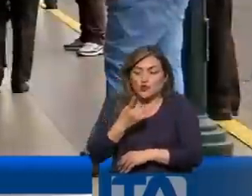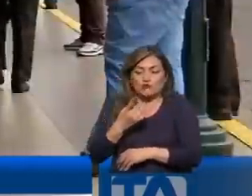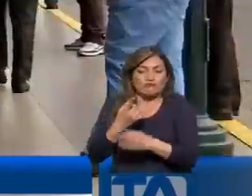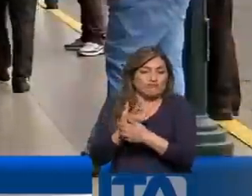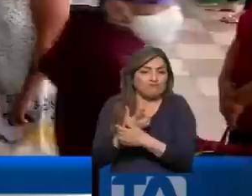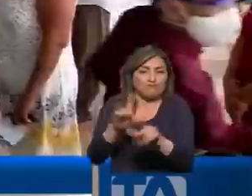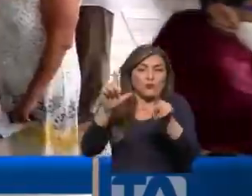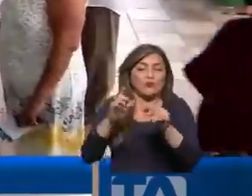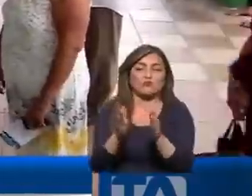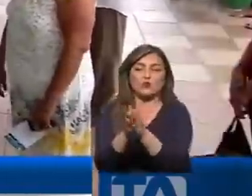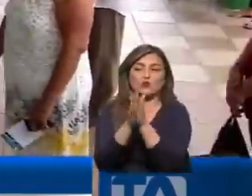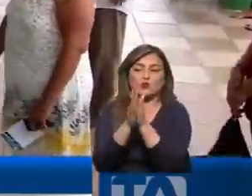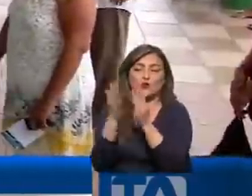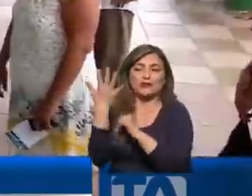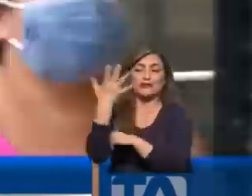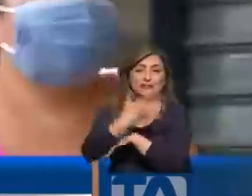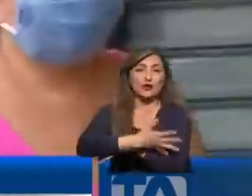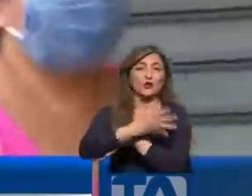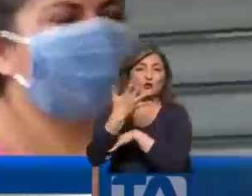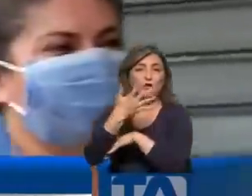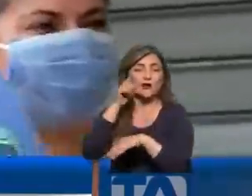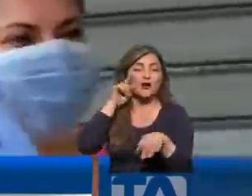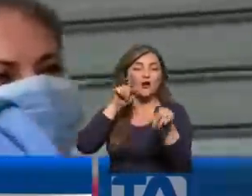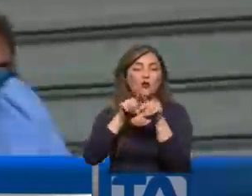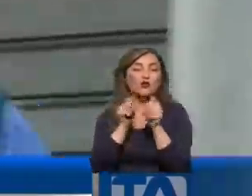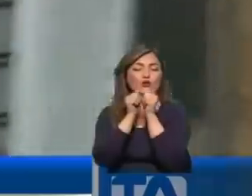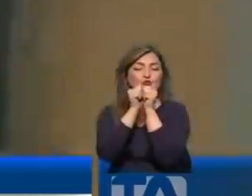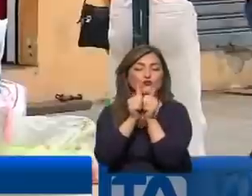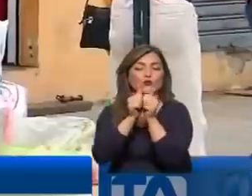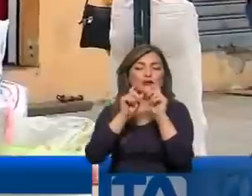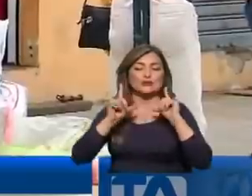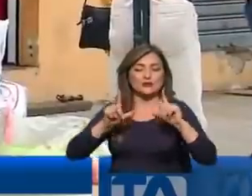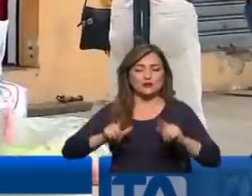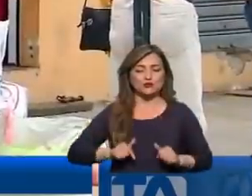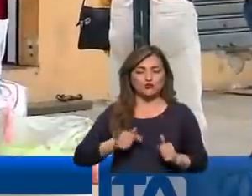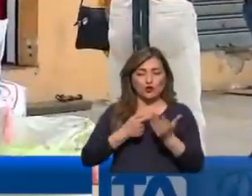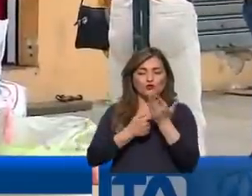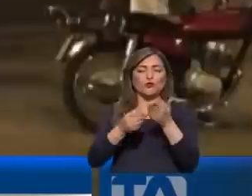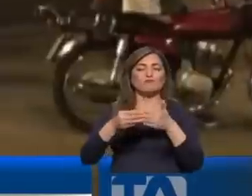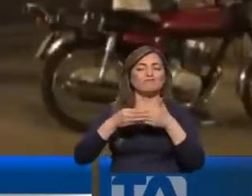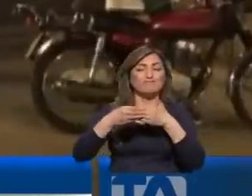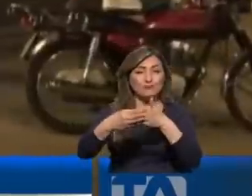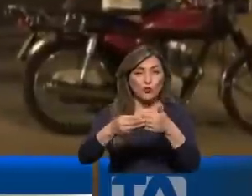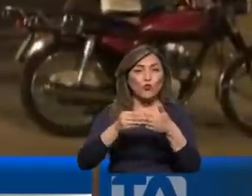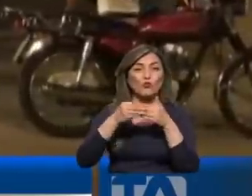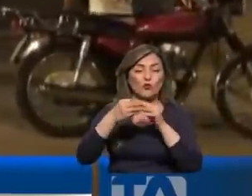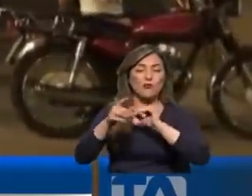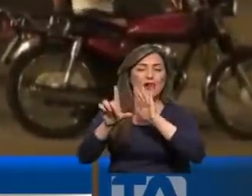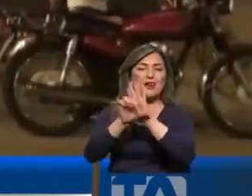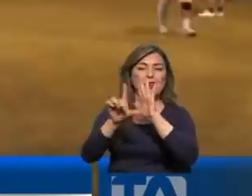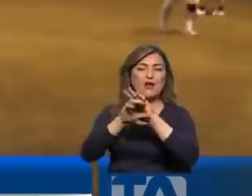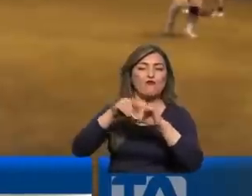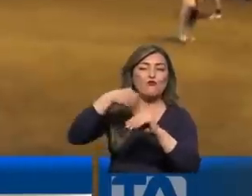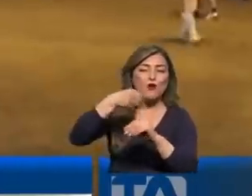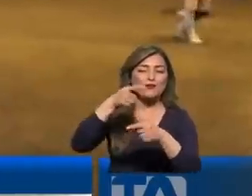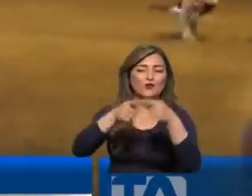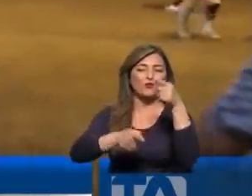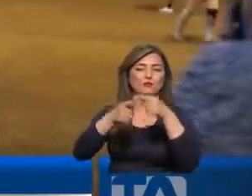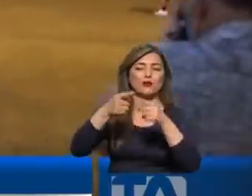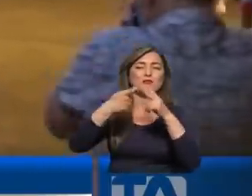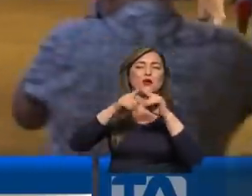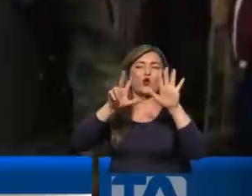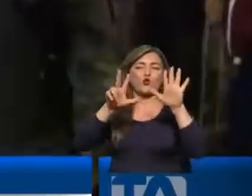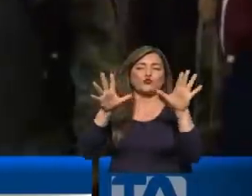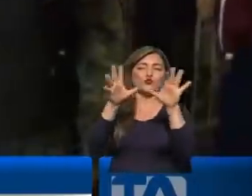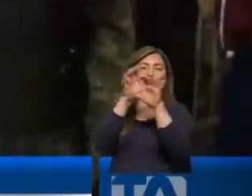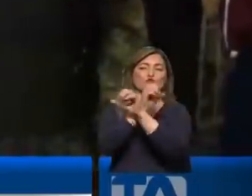pidió 5 días para que en conjunto con las autoridades de salud, analizar una flexibilización del toque de queda, que ya no empiece a las 8